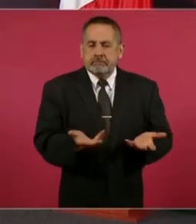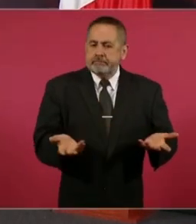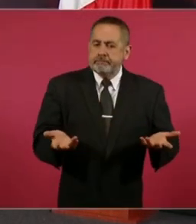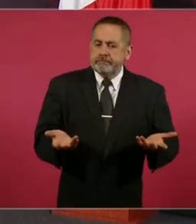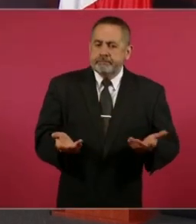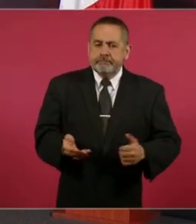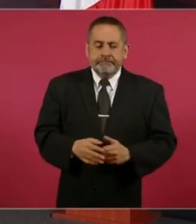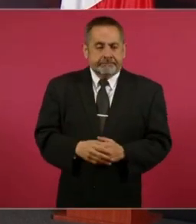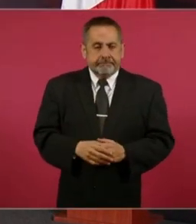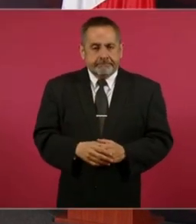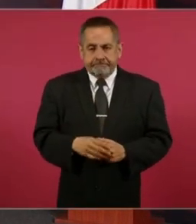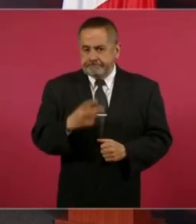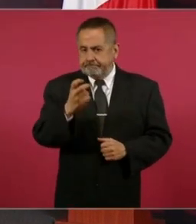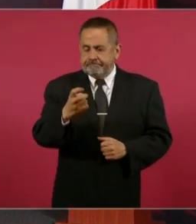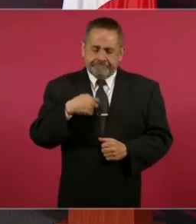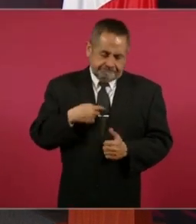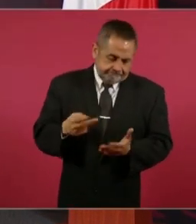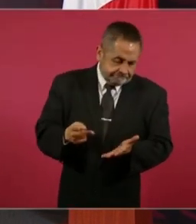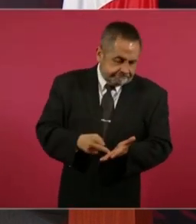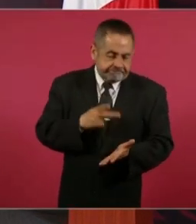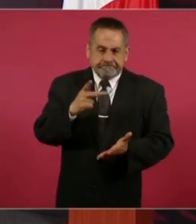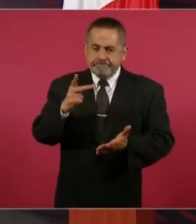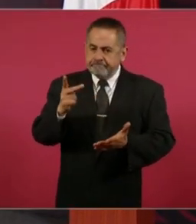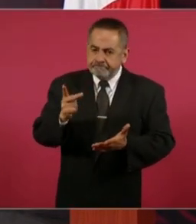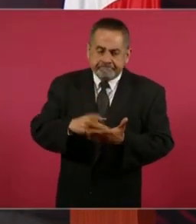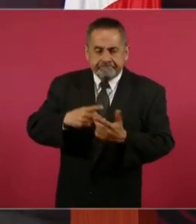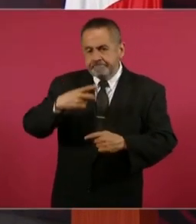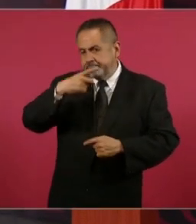eso no dejo de